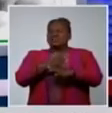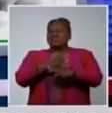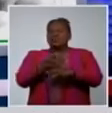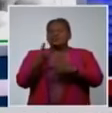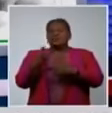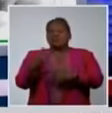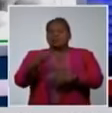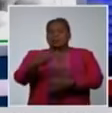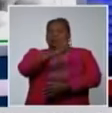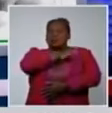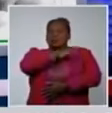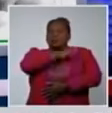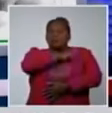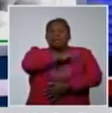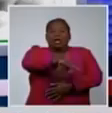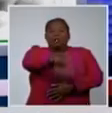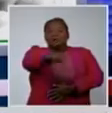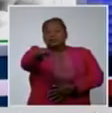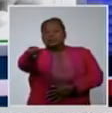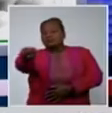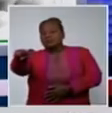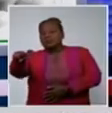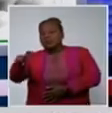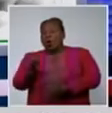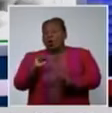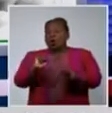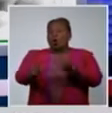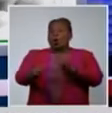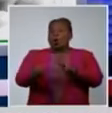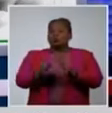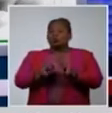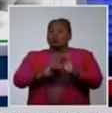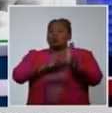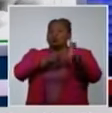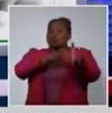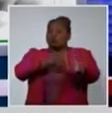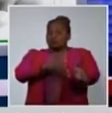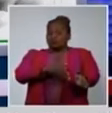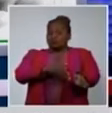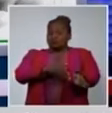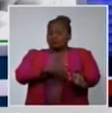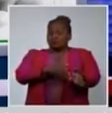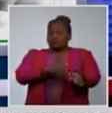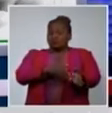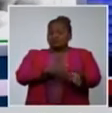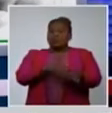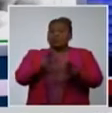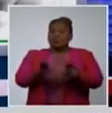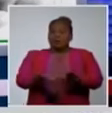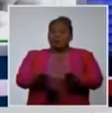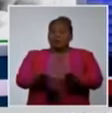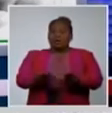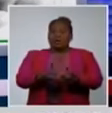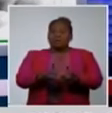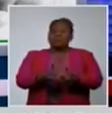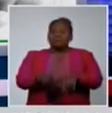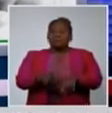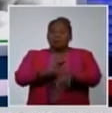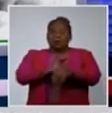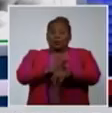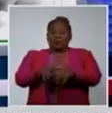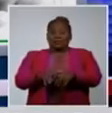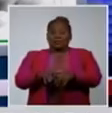responsabilidad de mayor control en nuestras conductas para evitar mayores contagios por 19 se ha incorporado a nuestra transmisión la